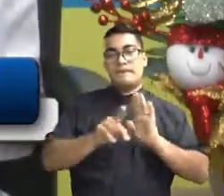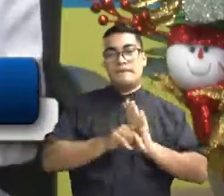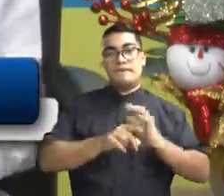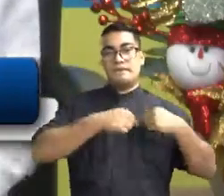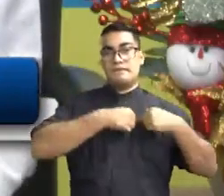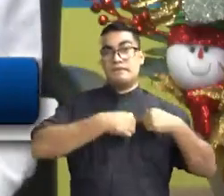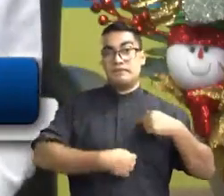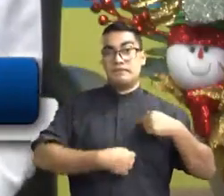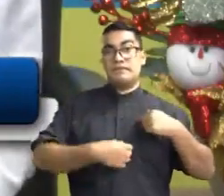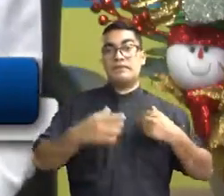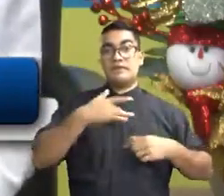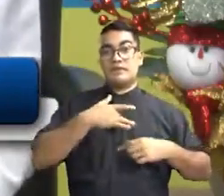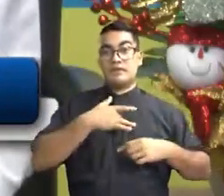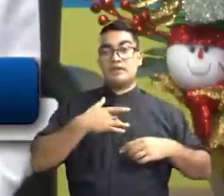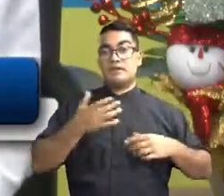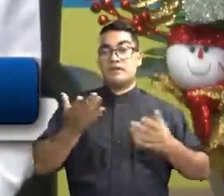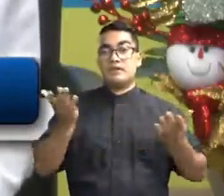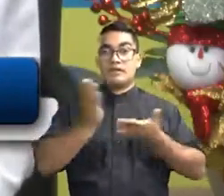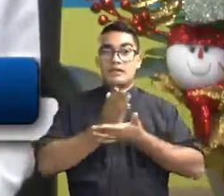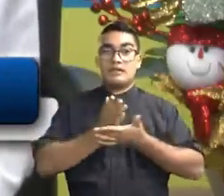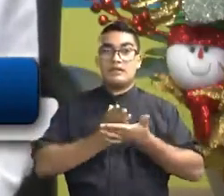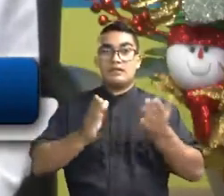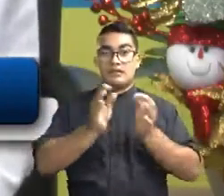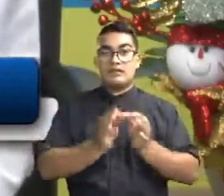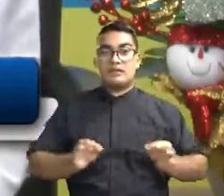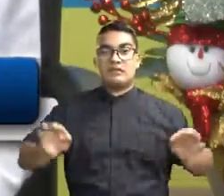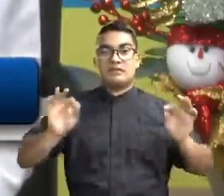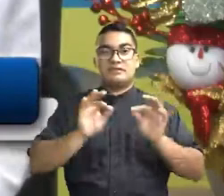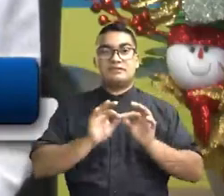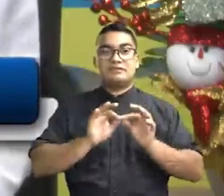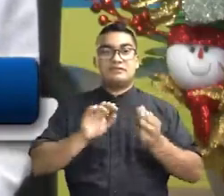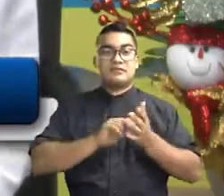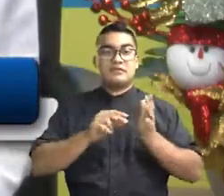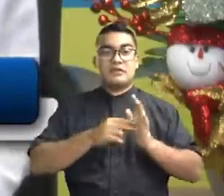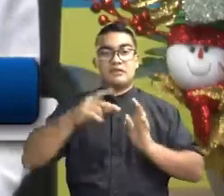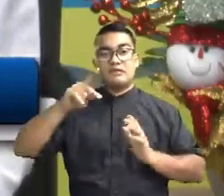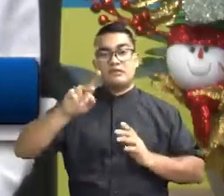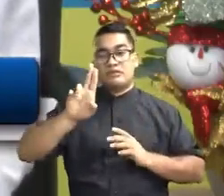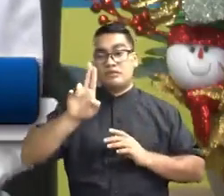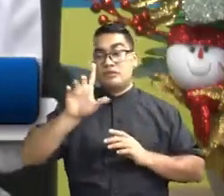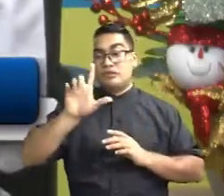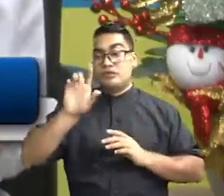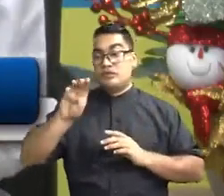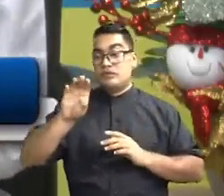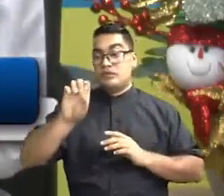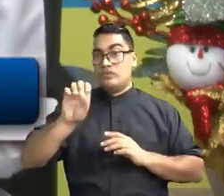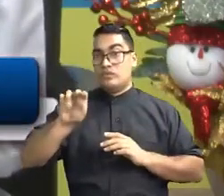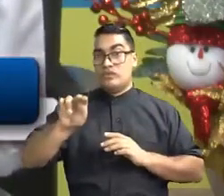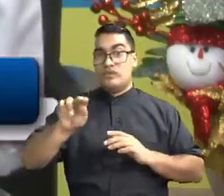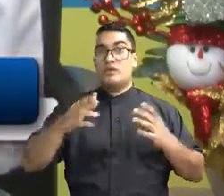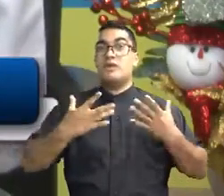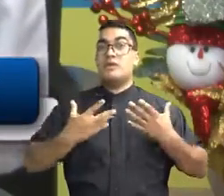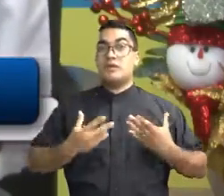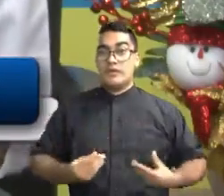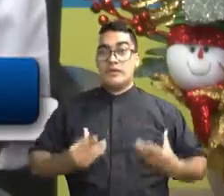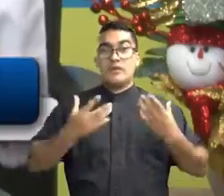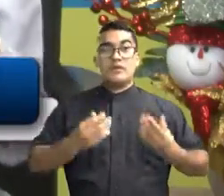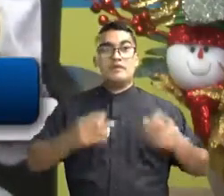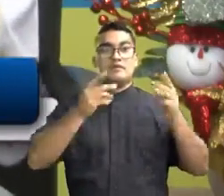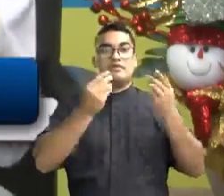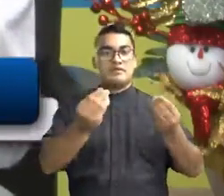para trasplantar cualquier órgano, no solamente el pulmón. Se estudia mucho al paciente, se ve